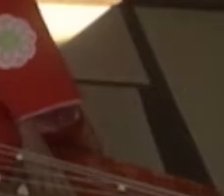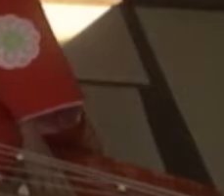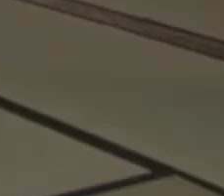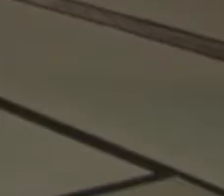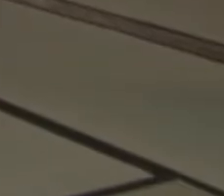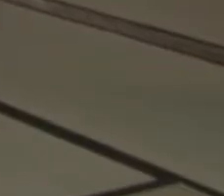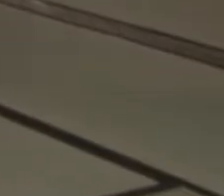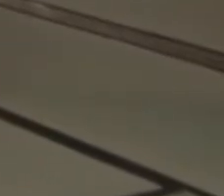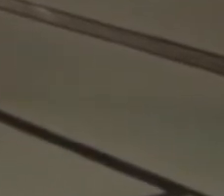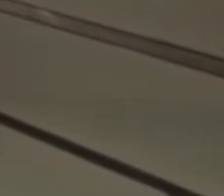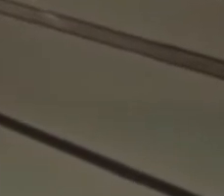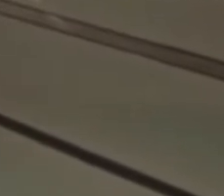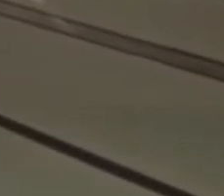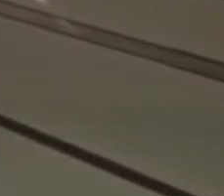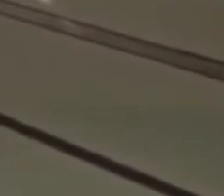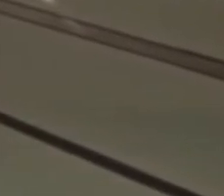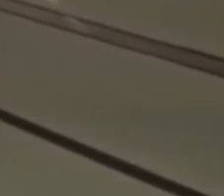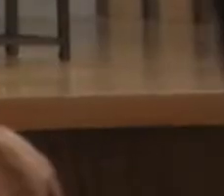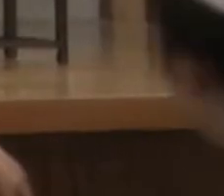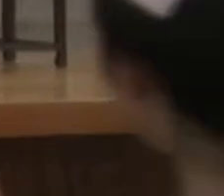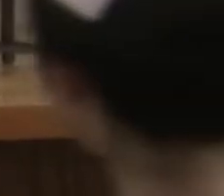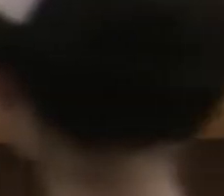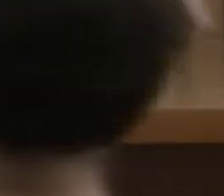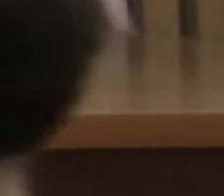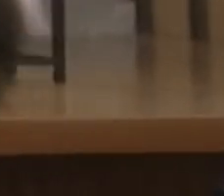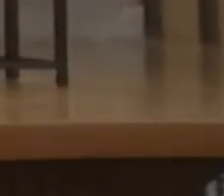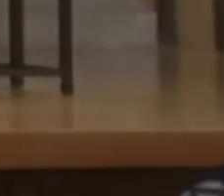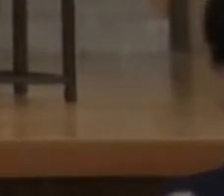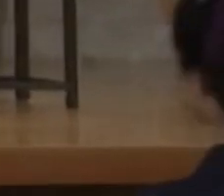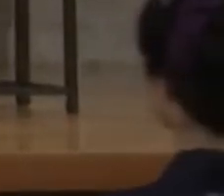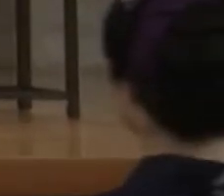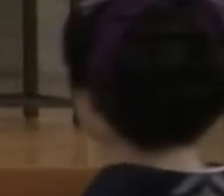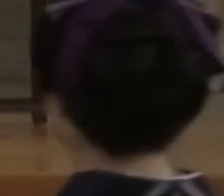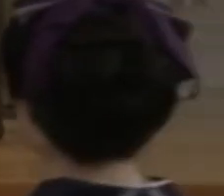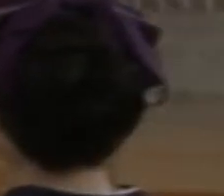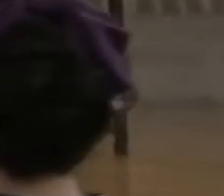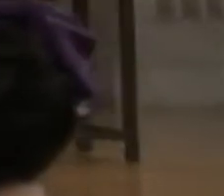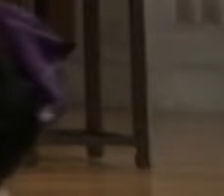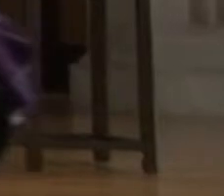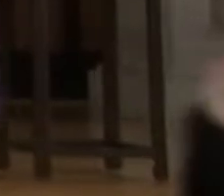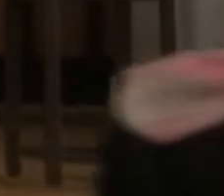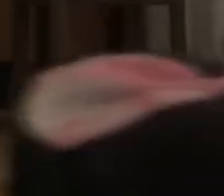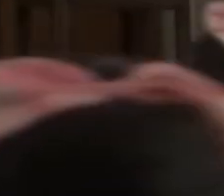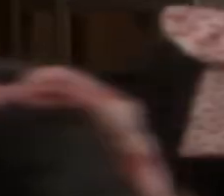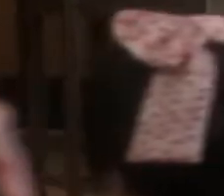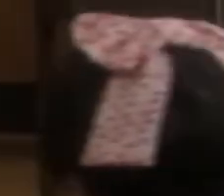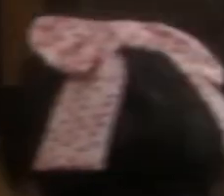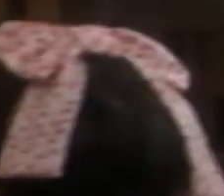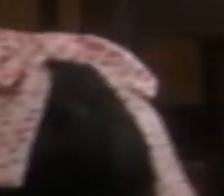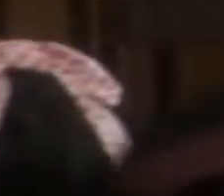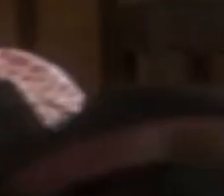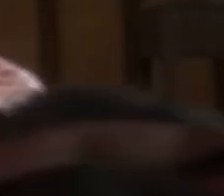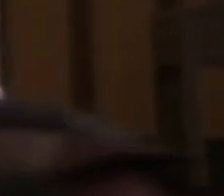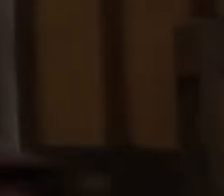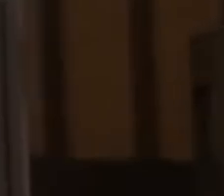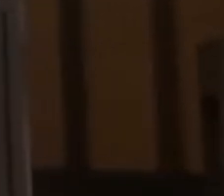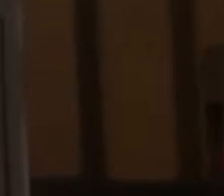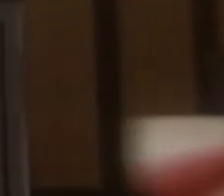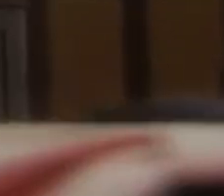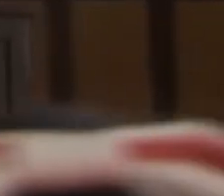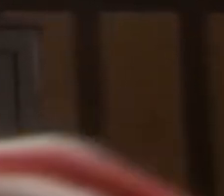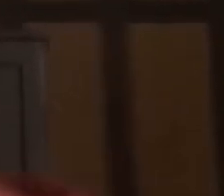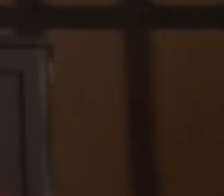primera universidad para mujeres en su país. Les doy la bienvenida y las felicito por